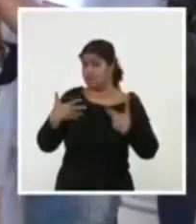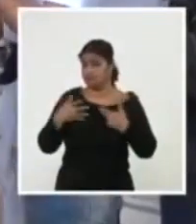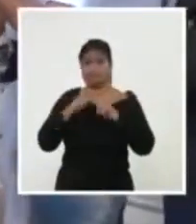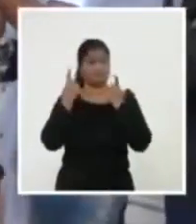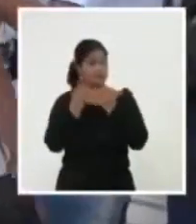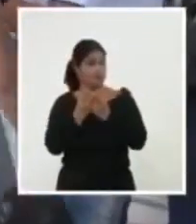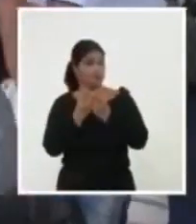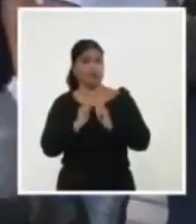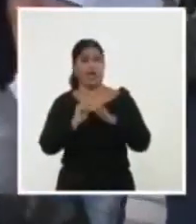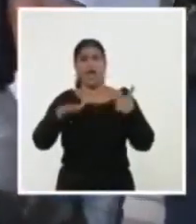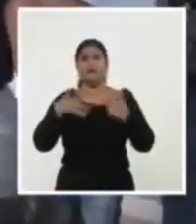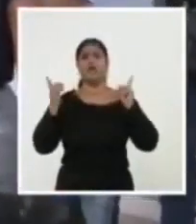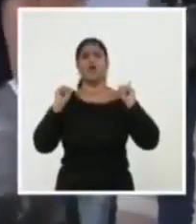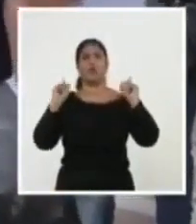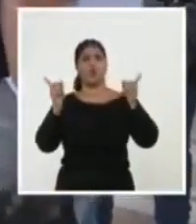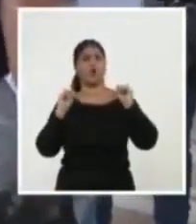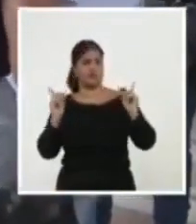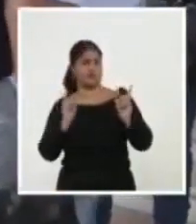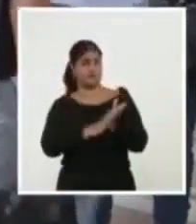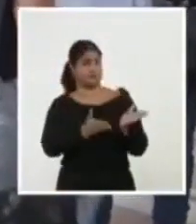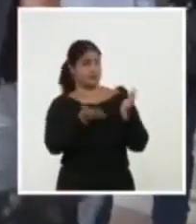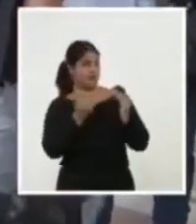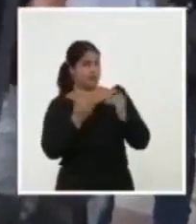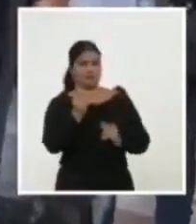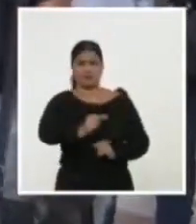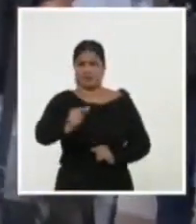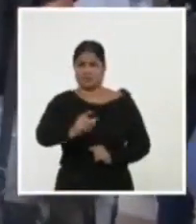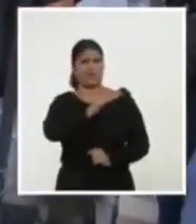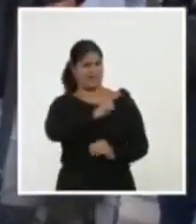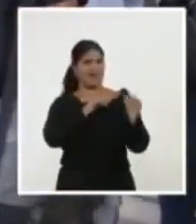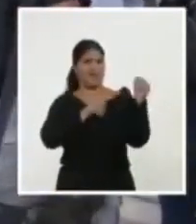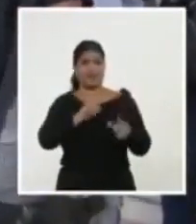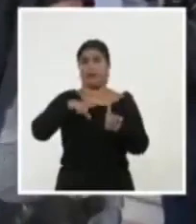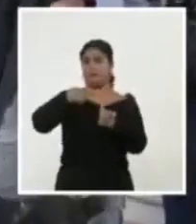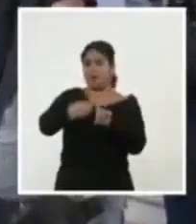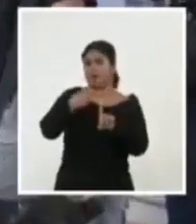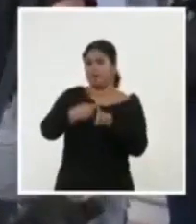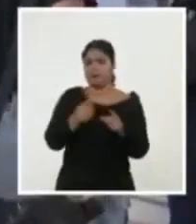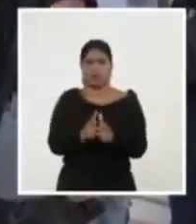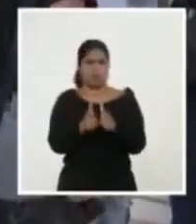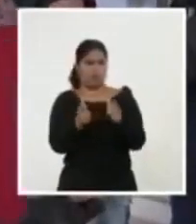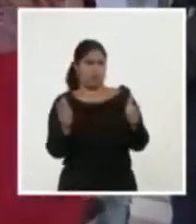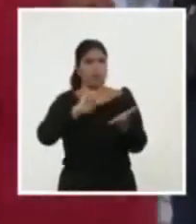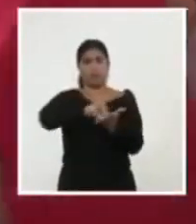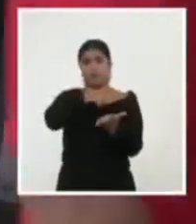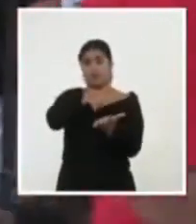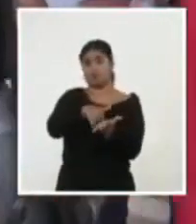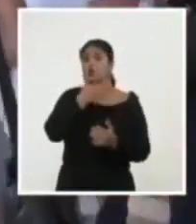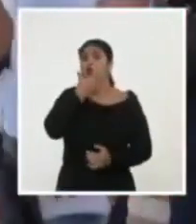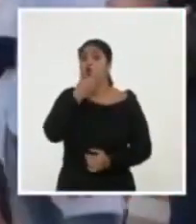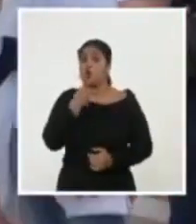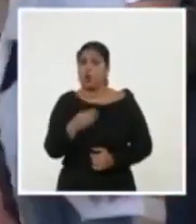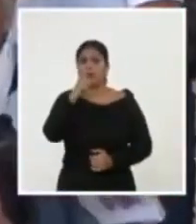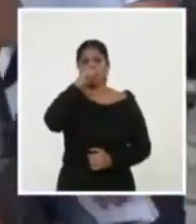hemos interactuado sobre todo con las personas que van pasando, muchos se nos han sumado, jóvenes, ancianos, niños, de todas las